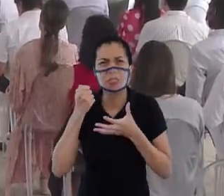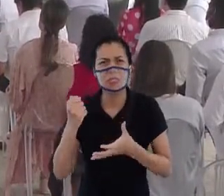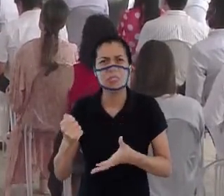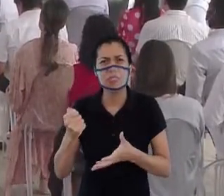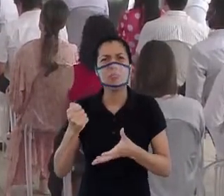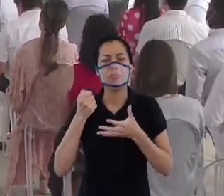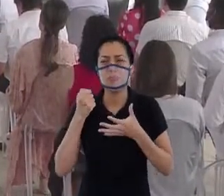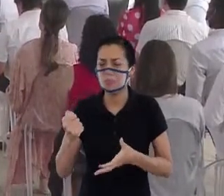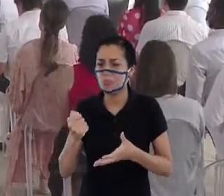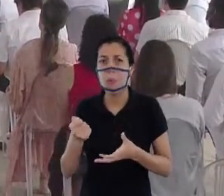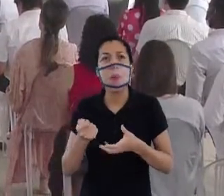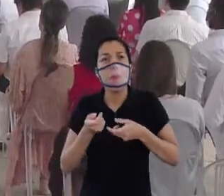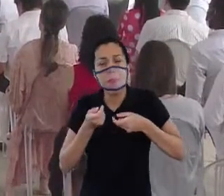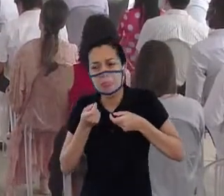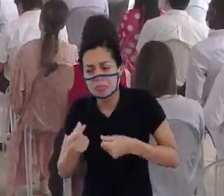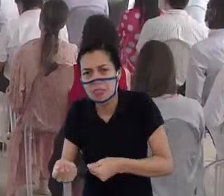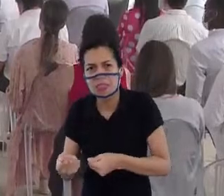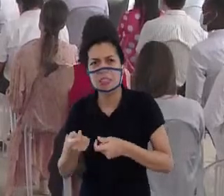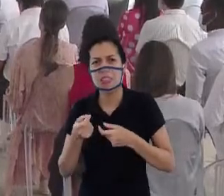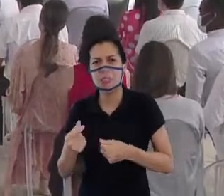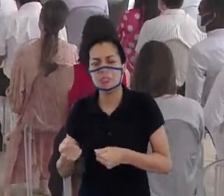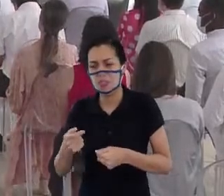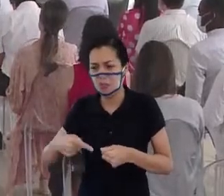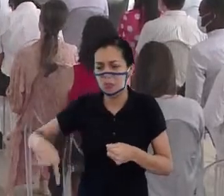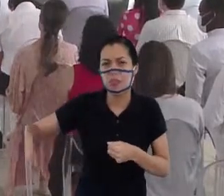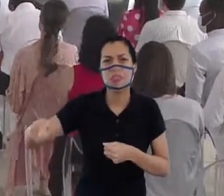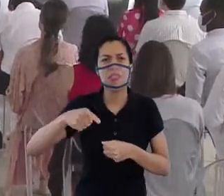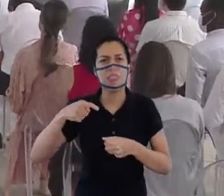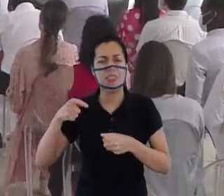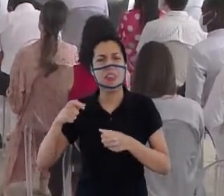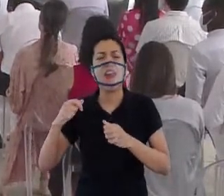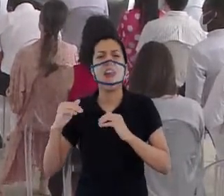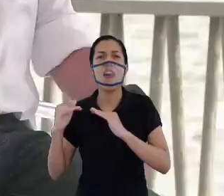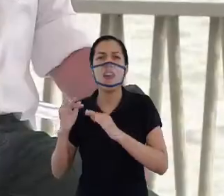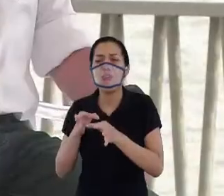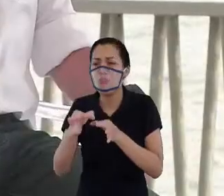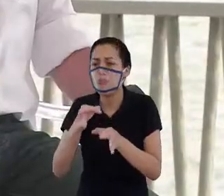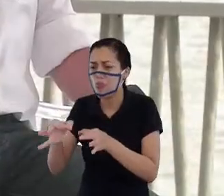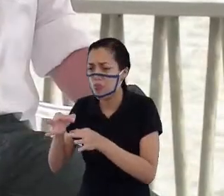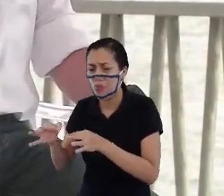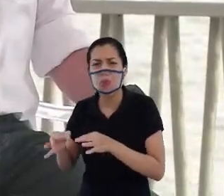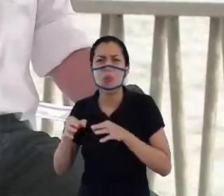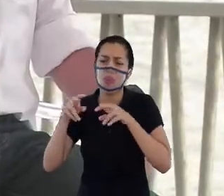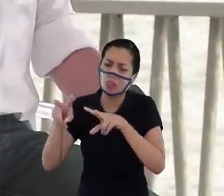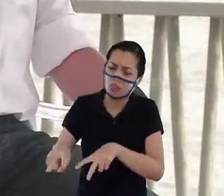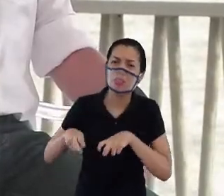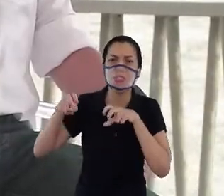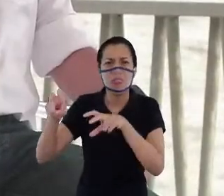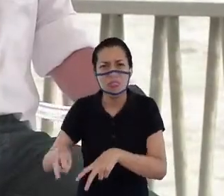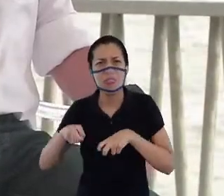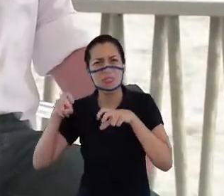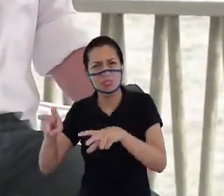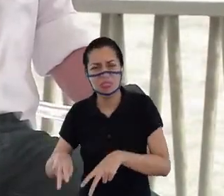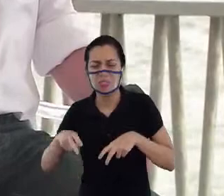se reduce el riesgo, y los bancos le están prestando a nuestros agricultores. Lo mismo estamos